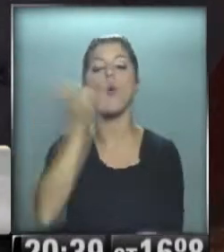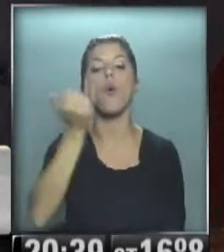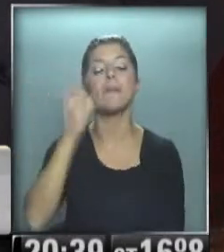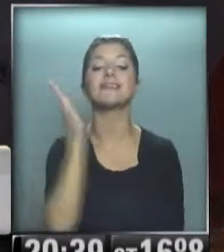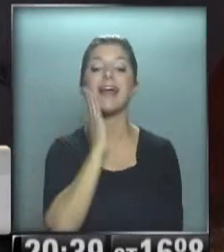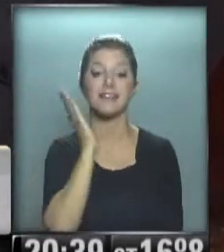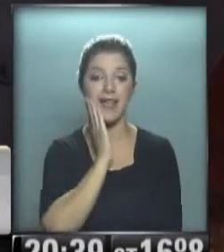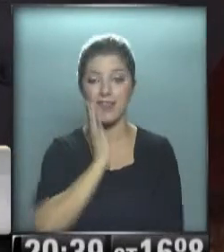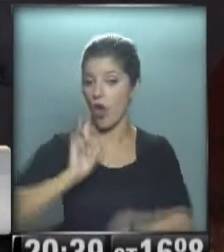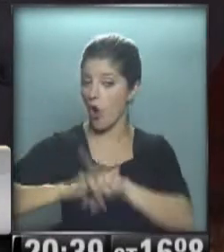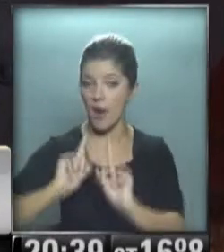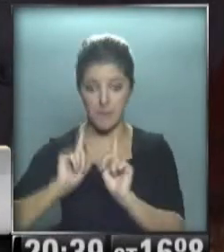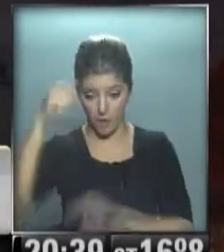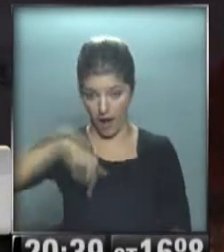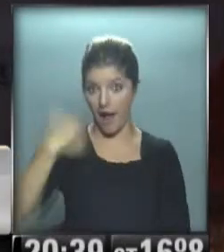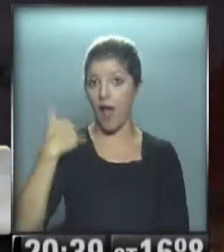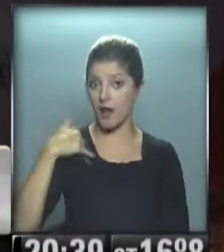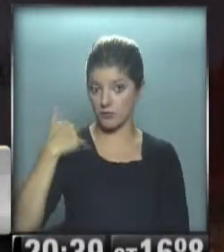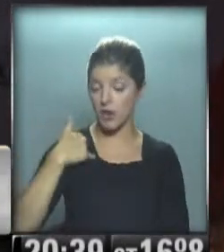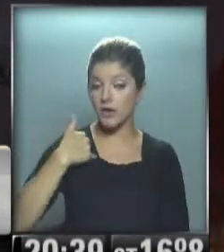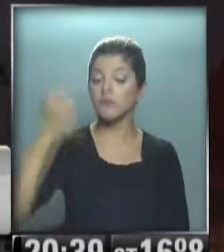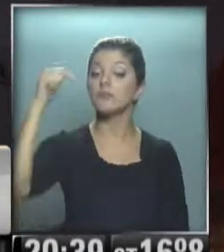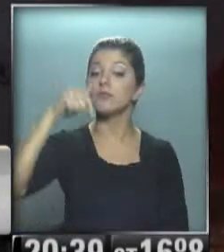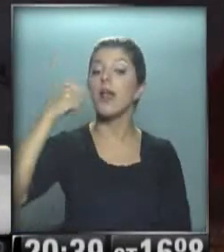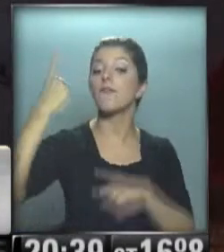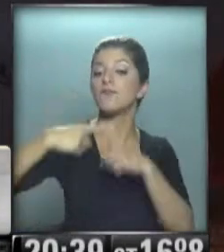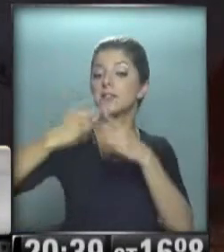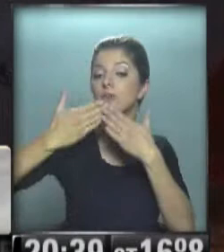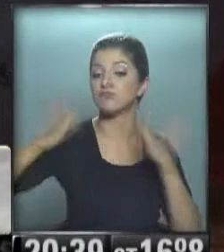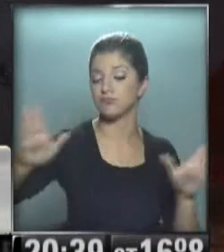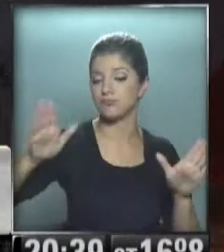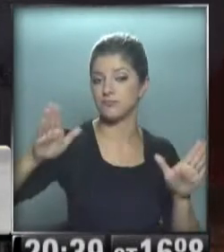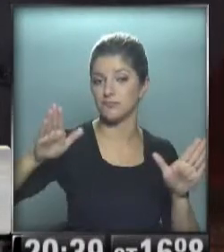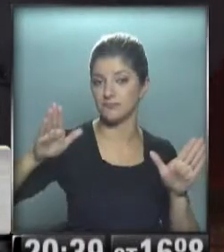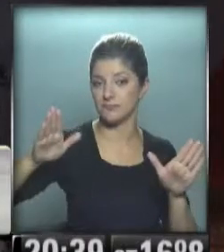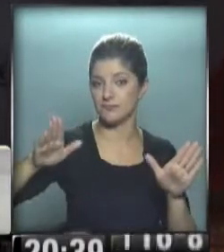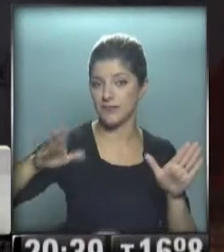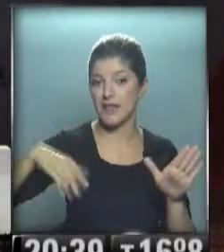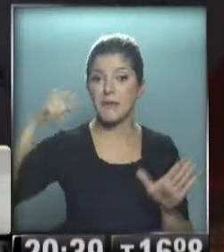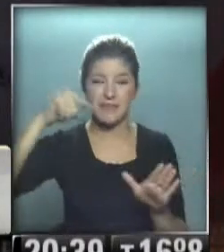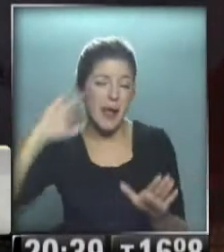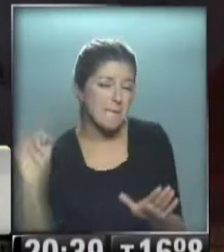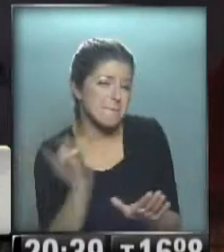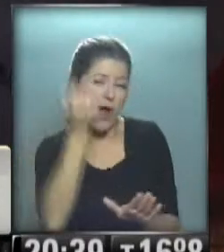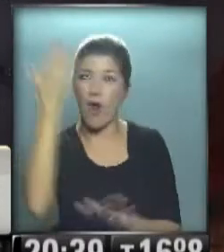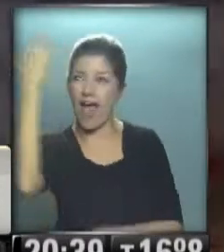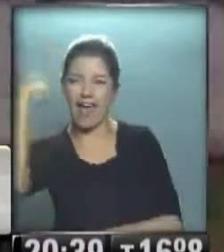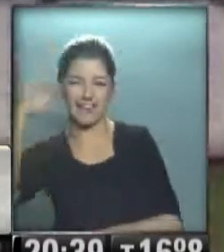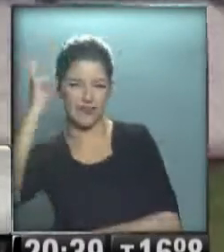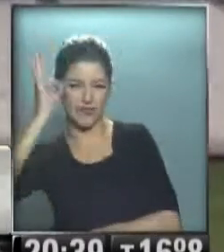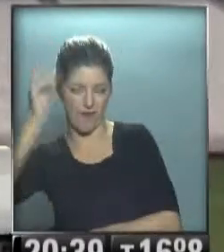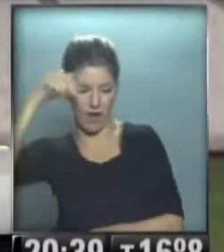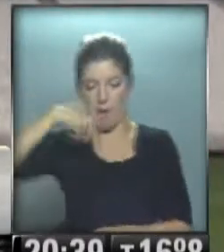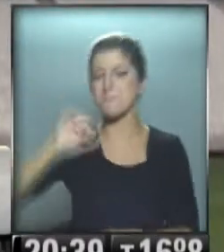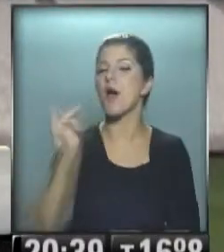mismo horario de aquí de la Argentina, la ceremonia inaugural que promete ser mejor que la de Sudáfrica. Cada mundial,